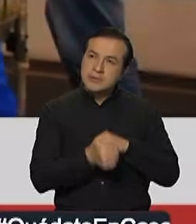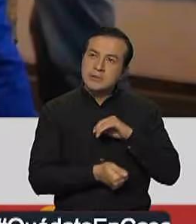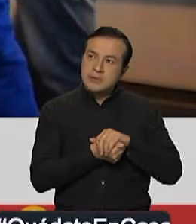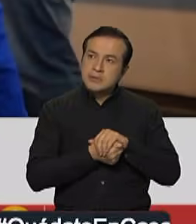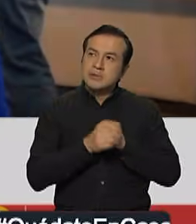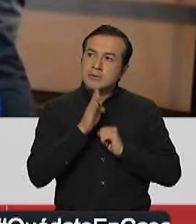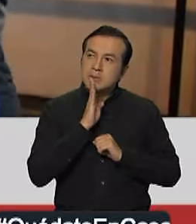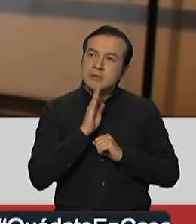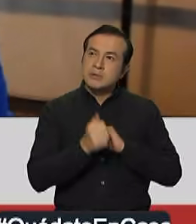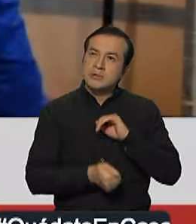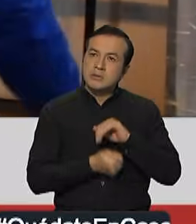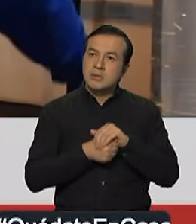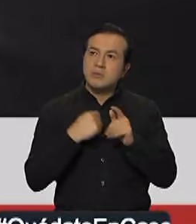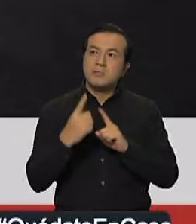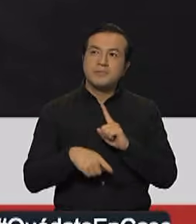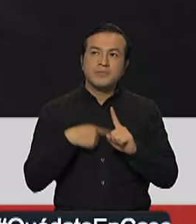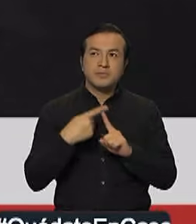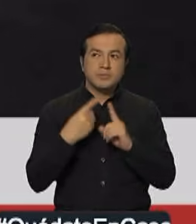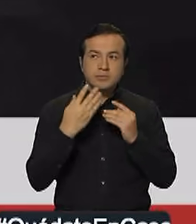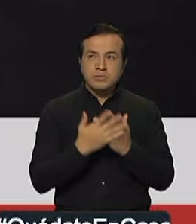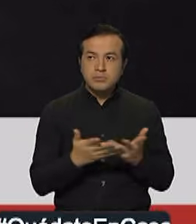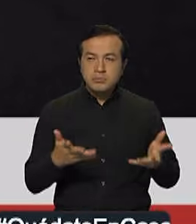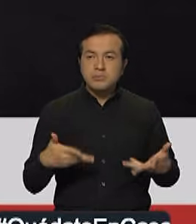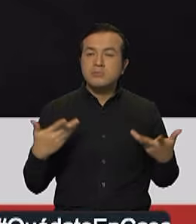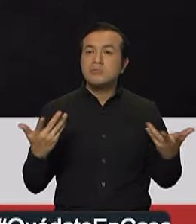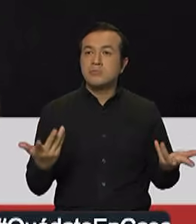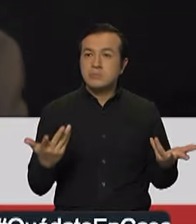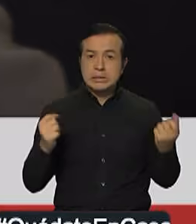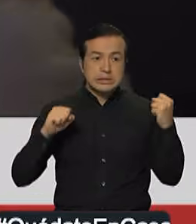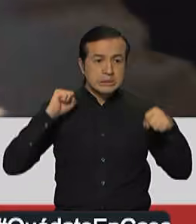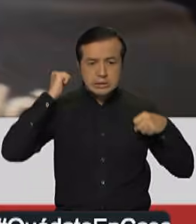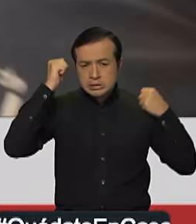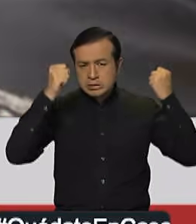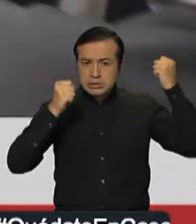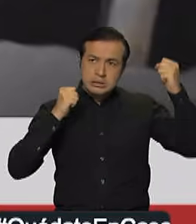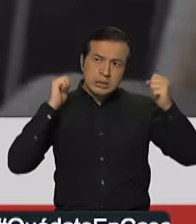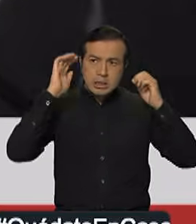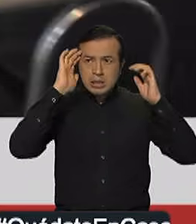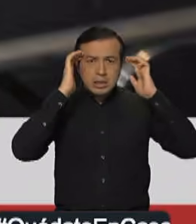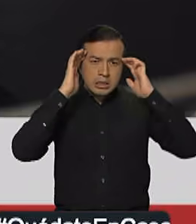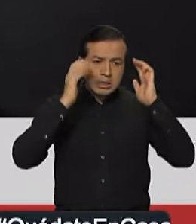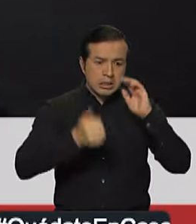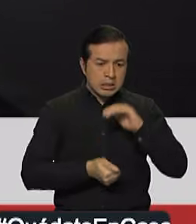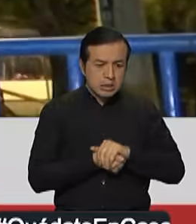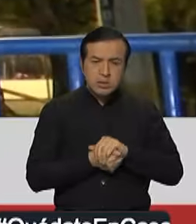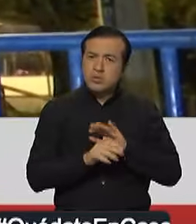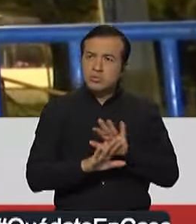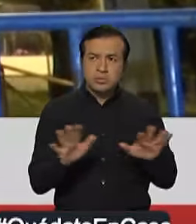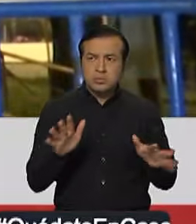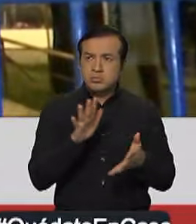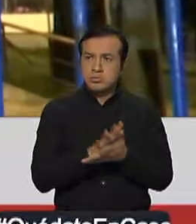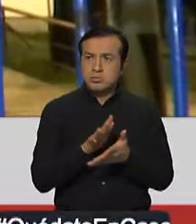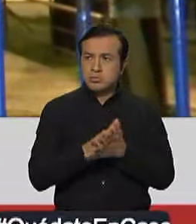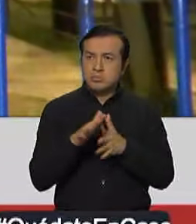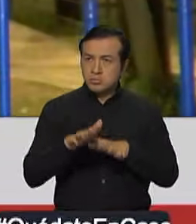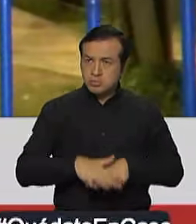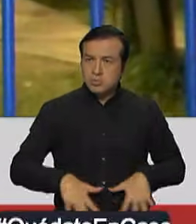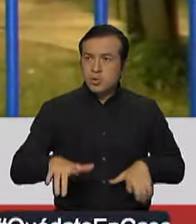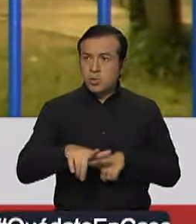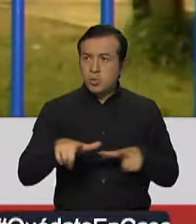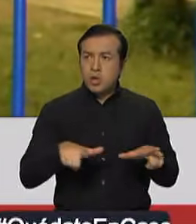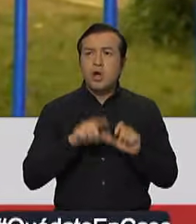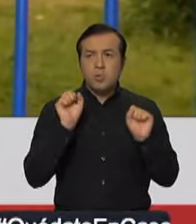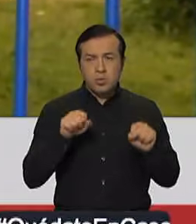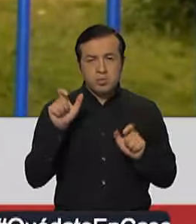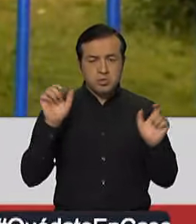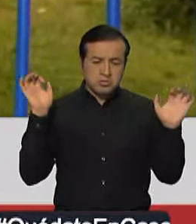como tal y también sin que haya el tema de angustia por estar encerrados en este espacio, que como pueden ver también tiene espacios verdes donde